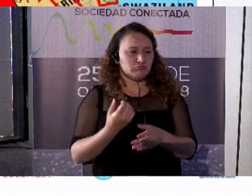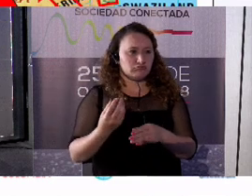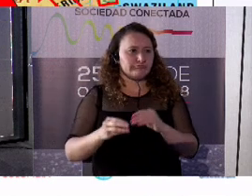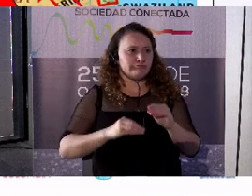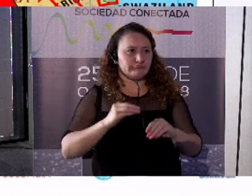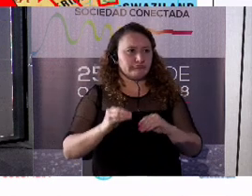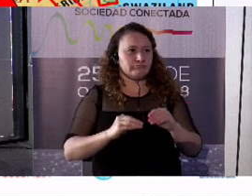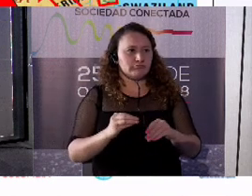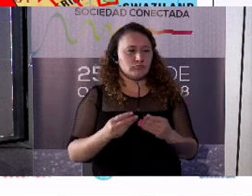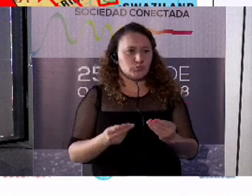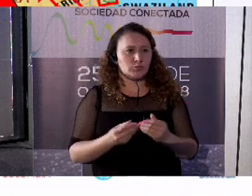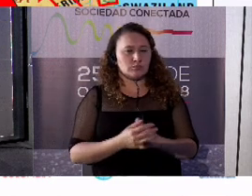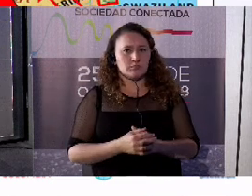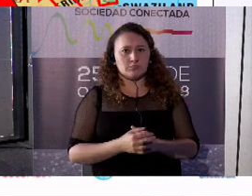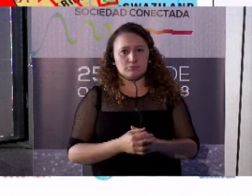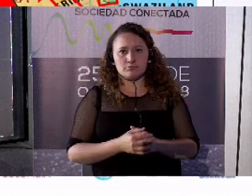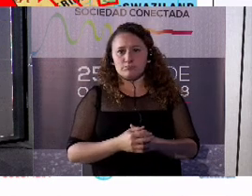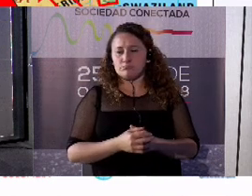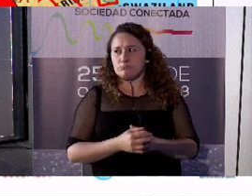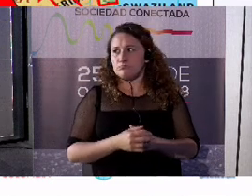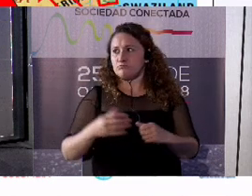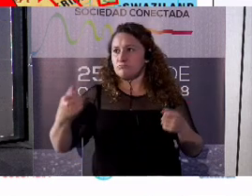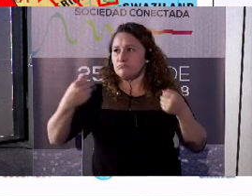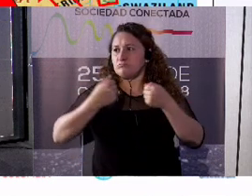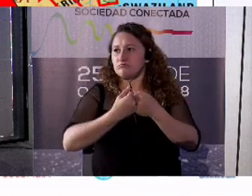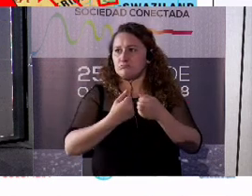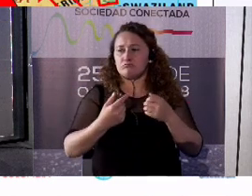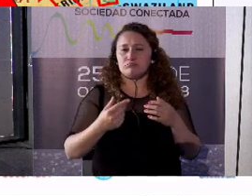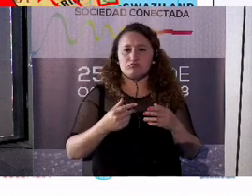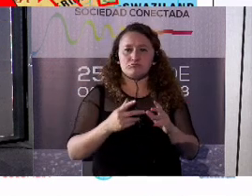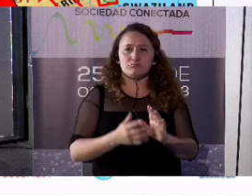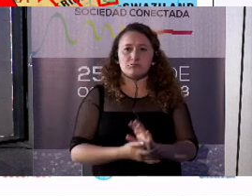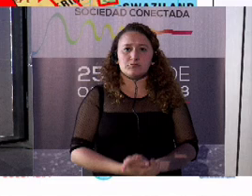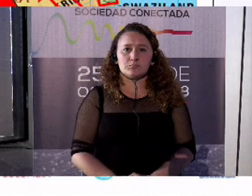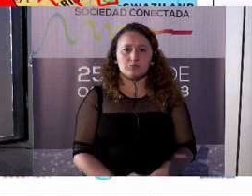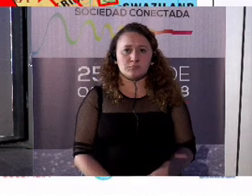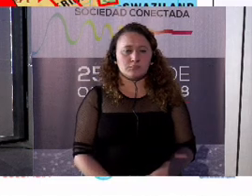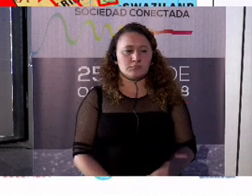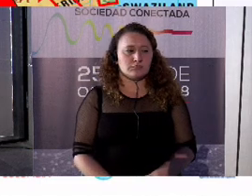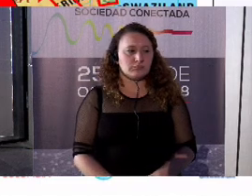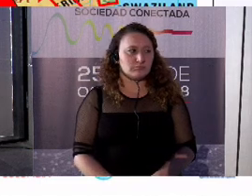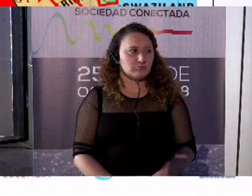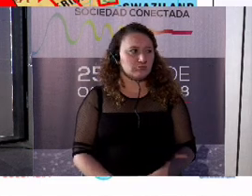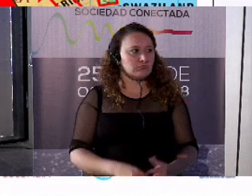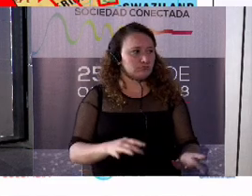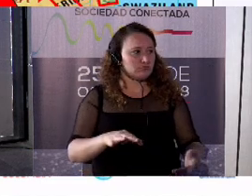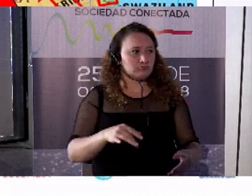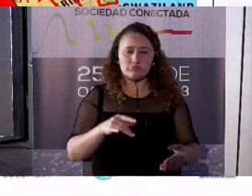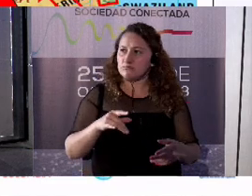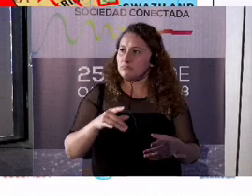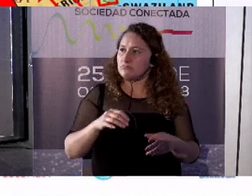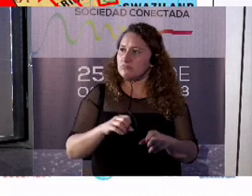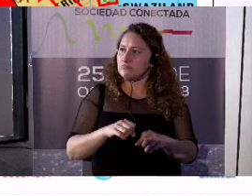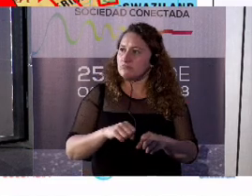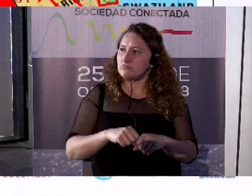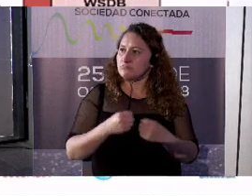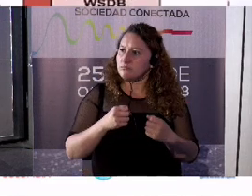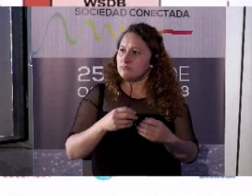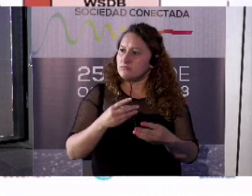realizando en asociación deo de funcionar el dispositivo